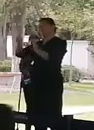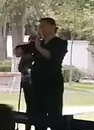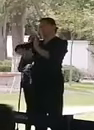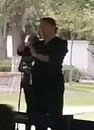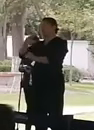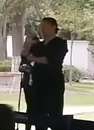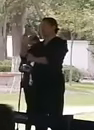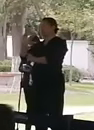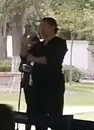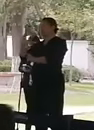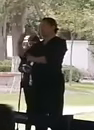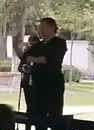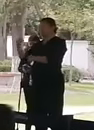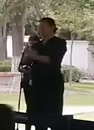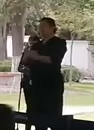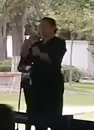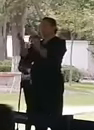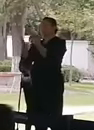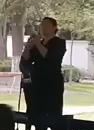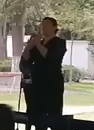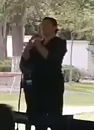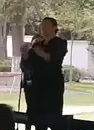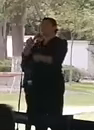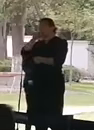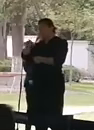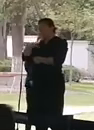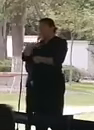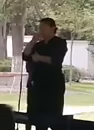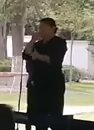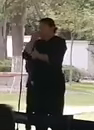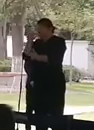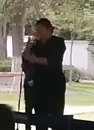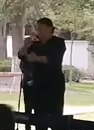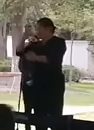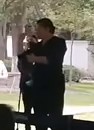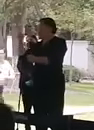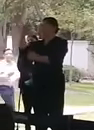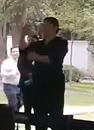y que próximamente también queremos llevar la tecnología